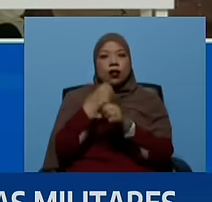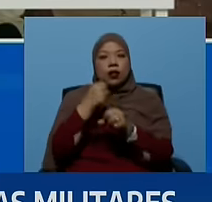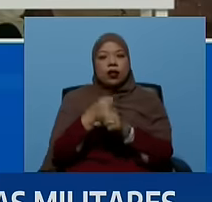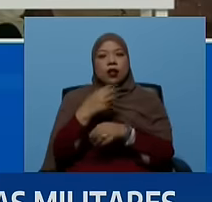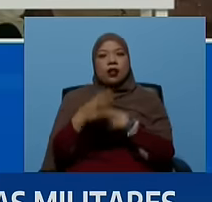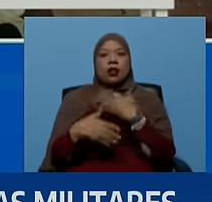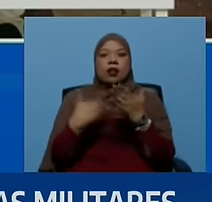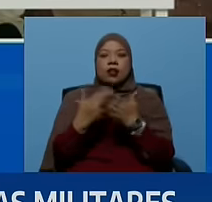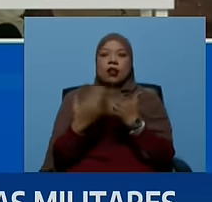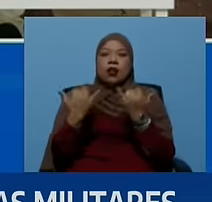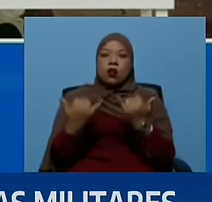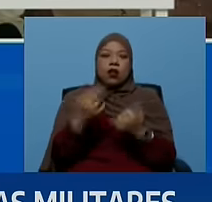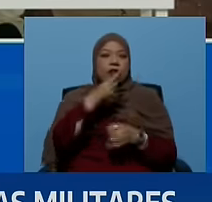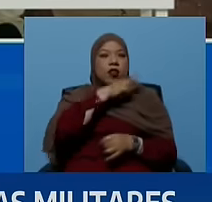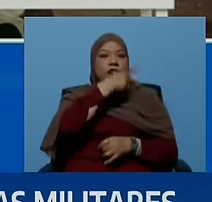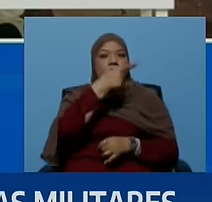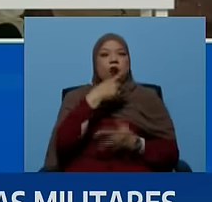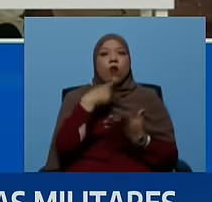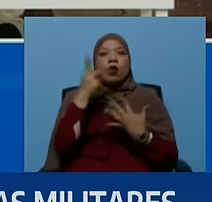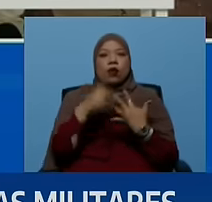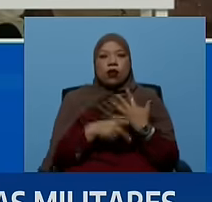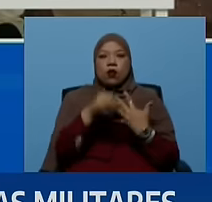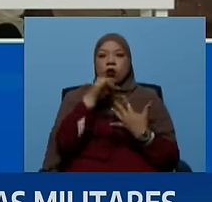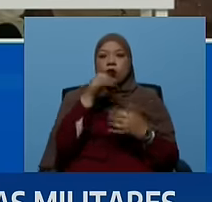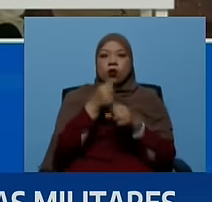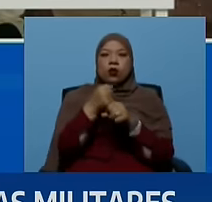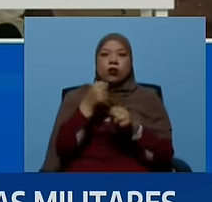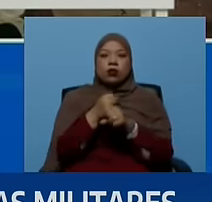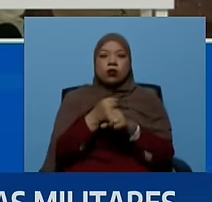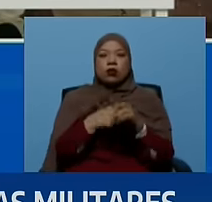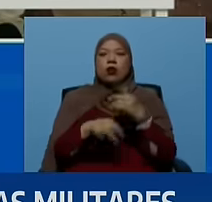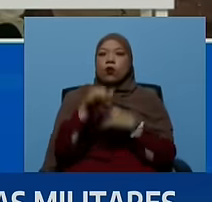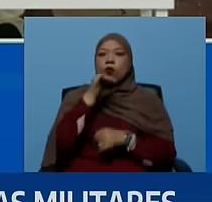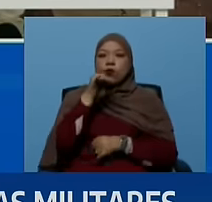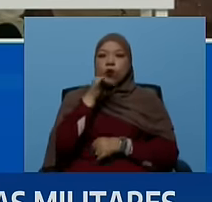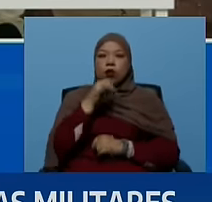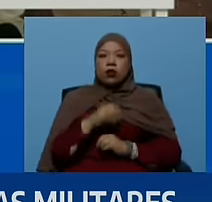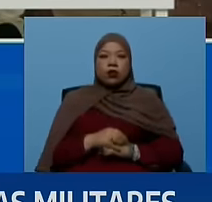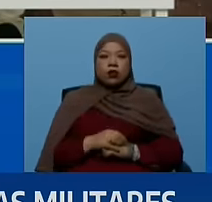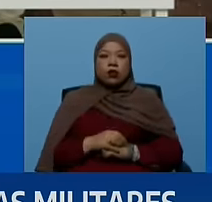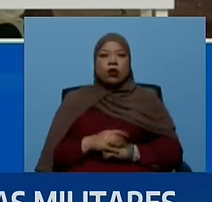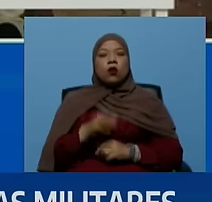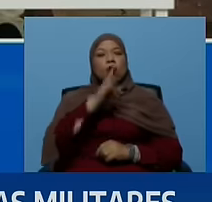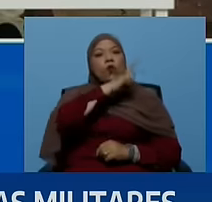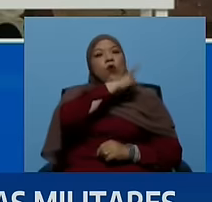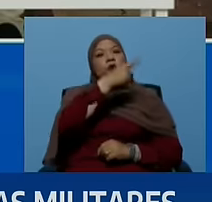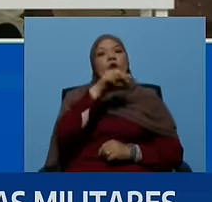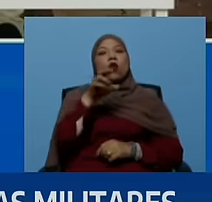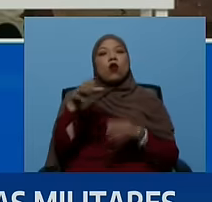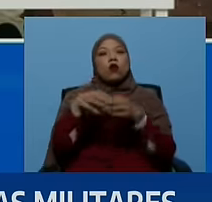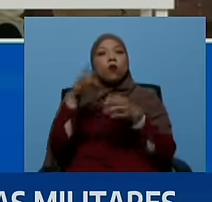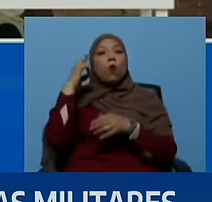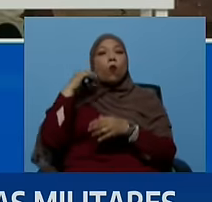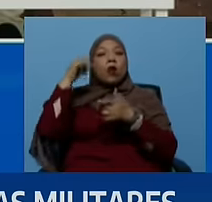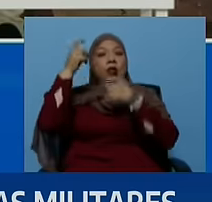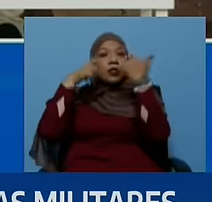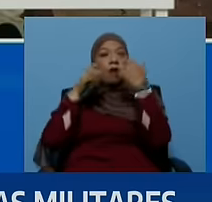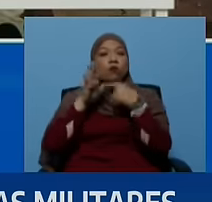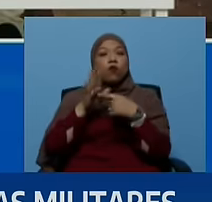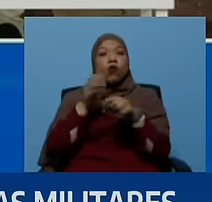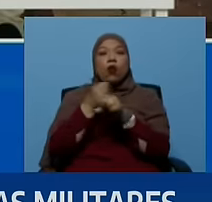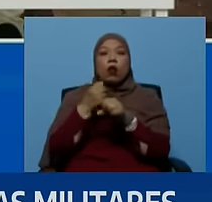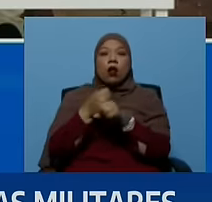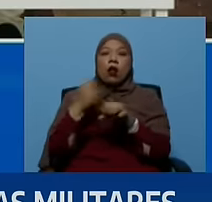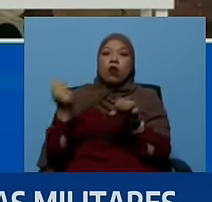con la directora del plantel la profesora Marita rondón con la jefa de la vch para que mostremos